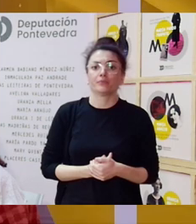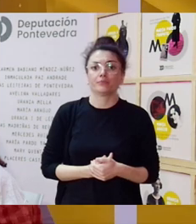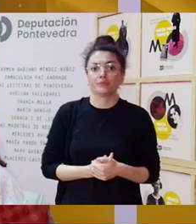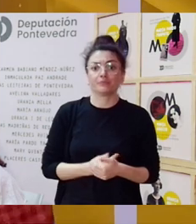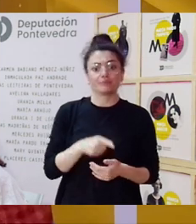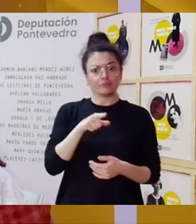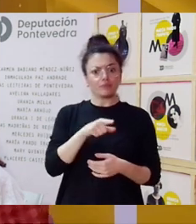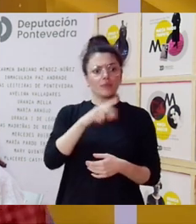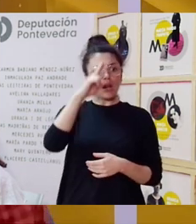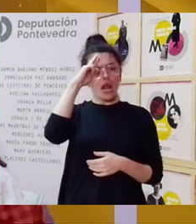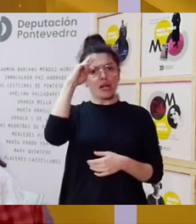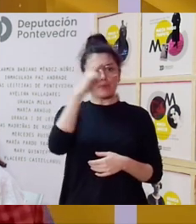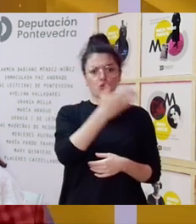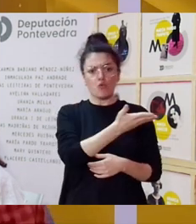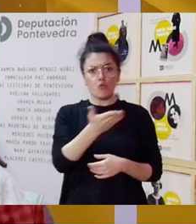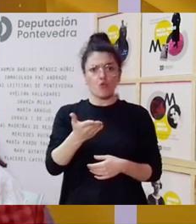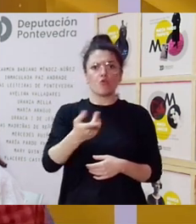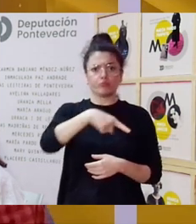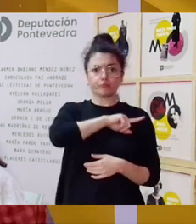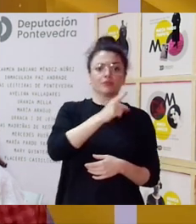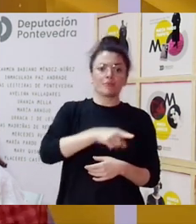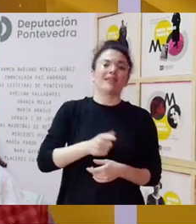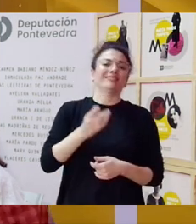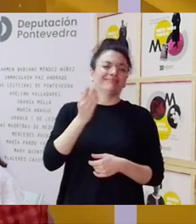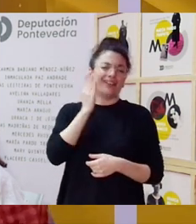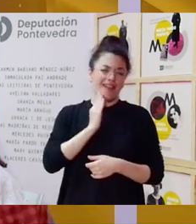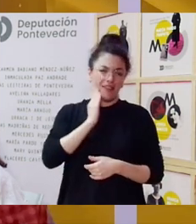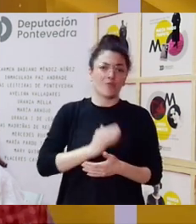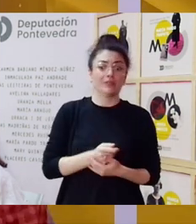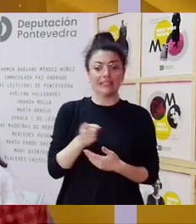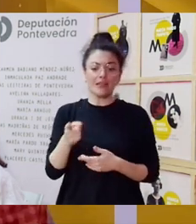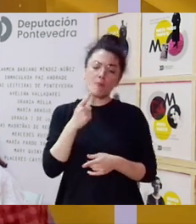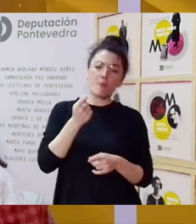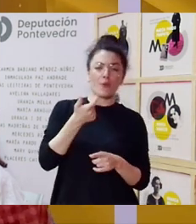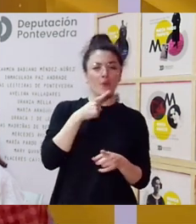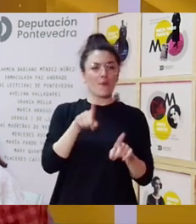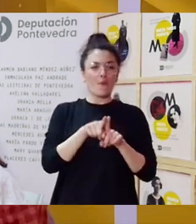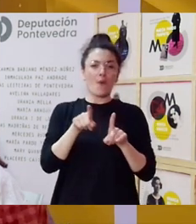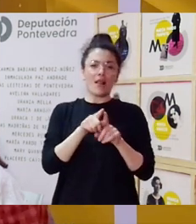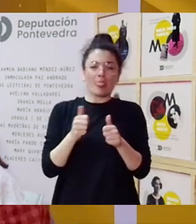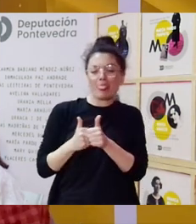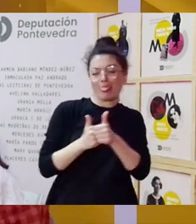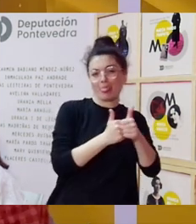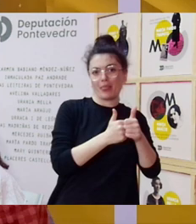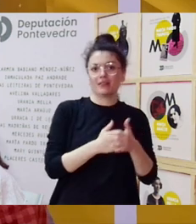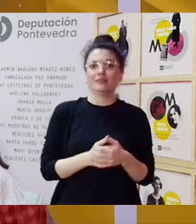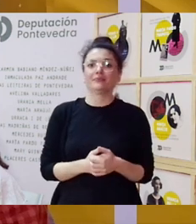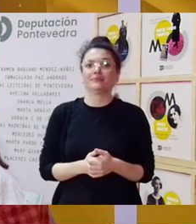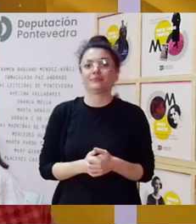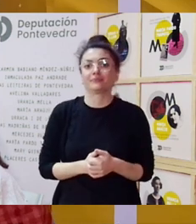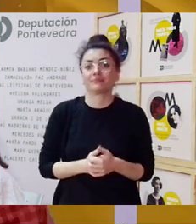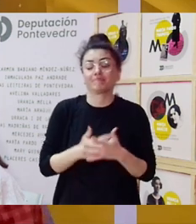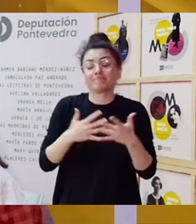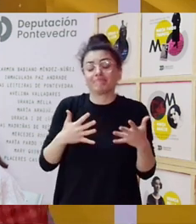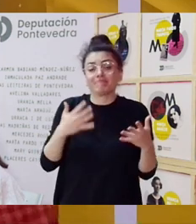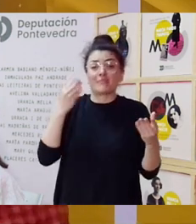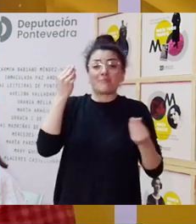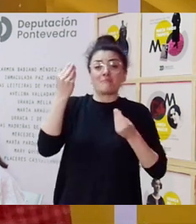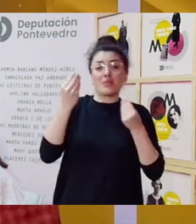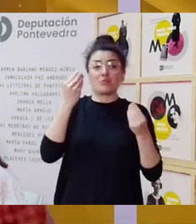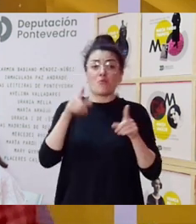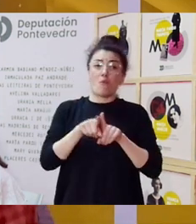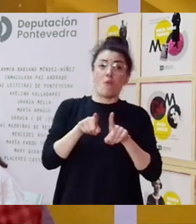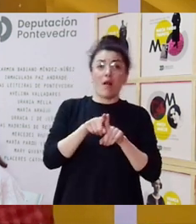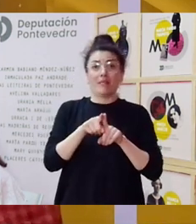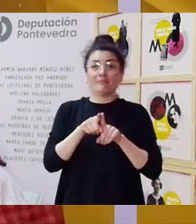Moi respetado e moi querido. Entonces ela estaba un pouco asombrado seu home. Supoño que entre parto e